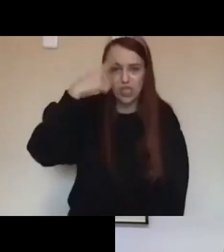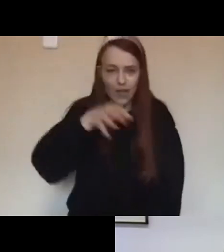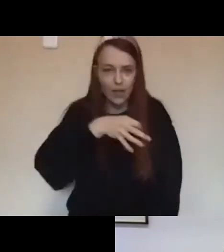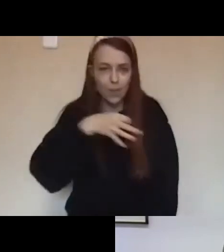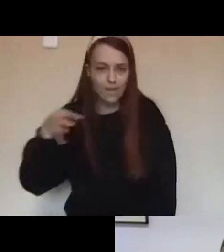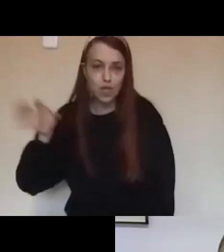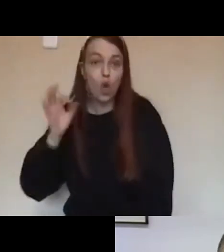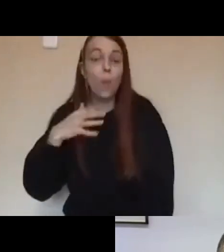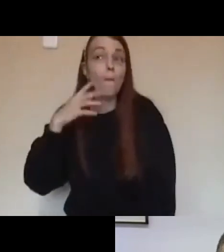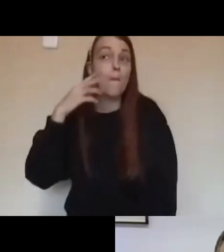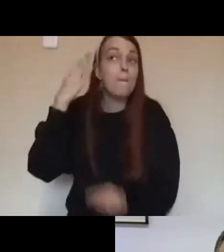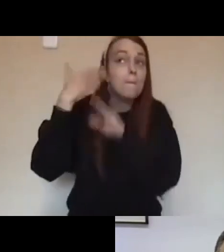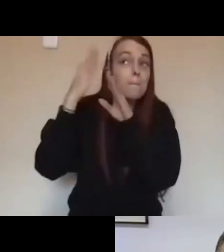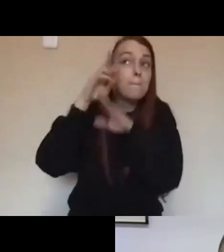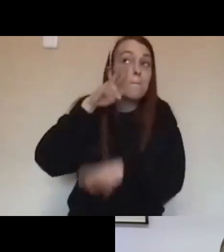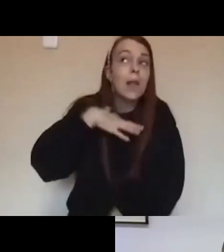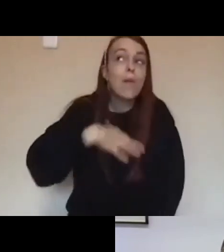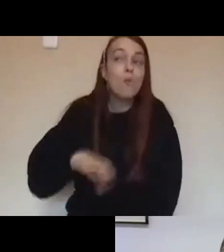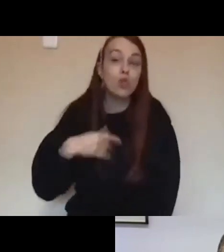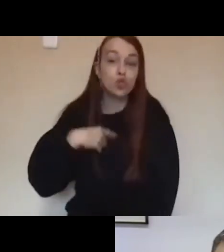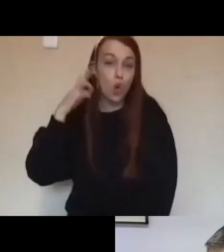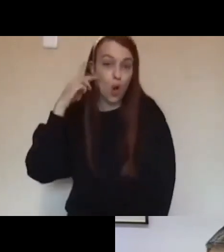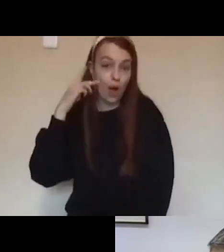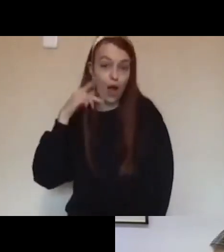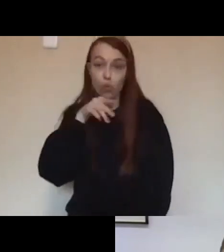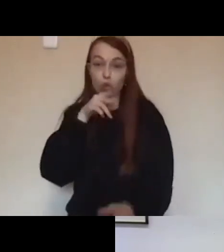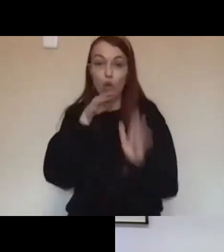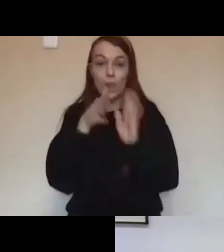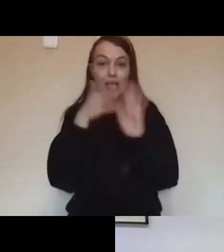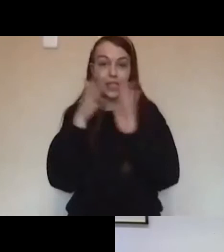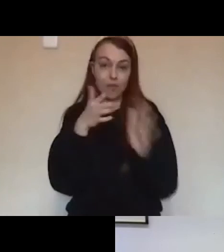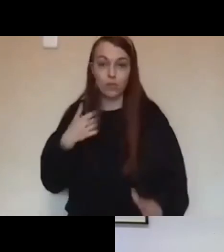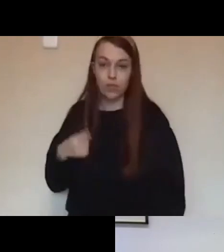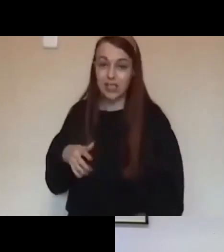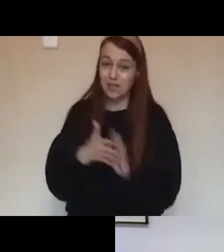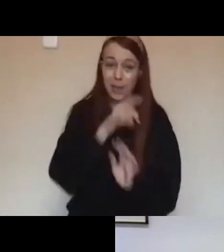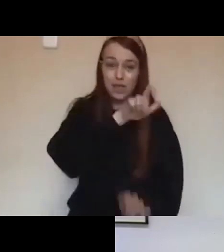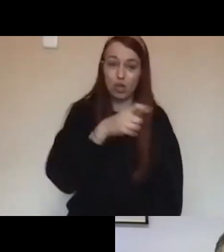ver en parte. Es decir, que también hay que adaptarse un poco a cada persona.